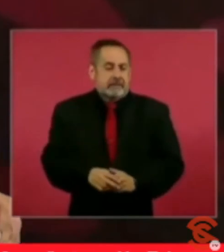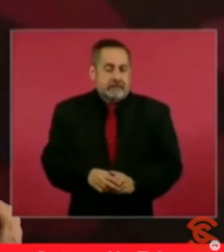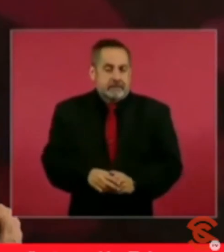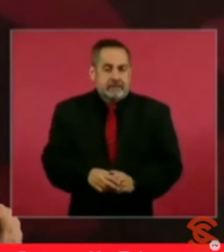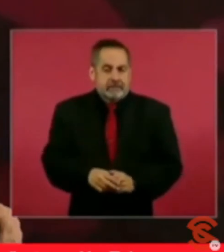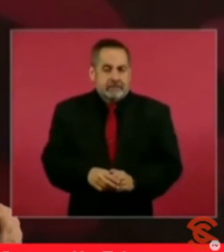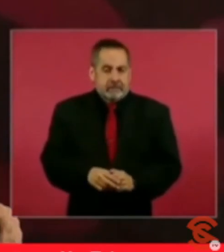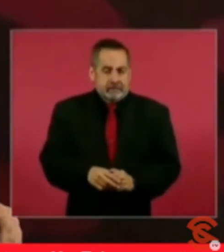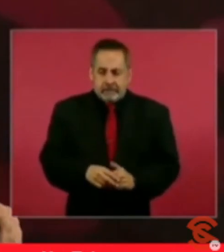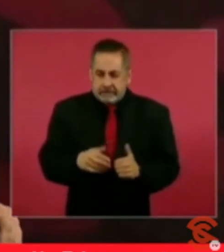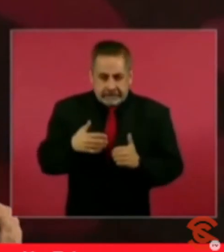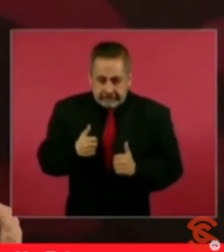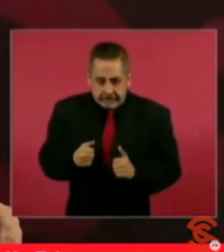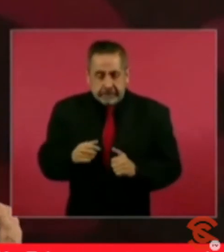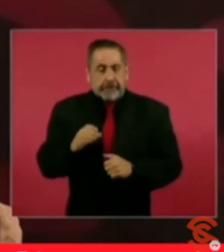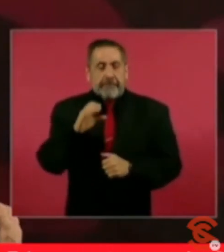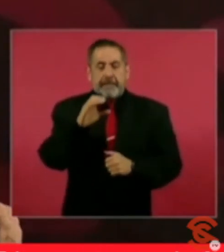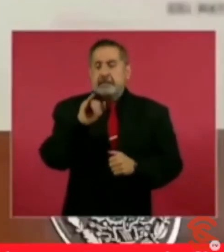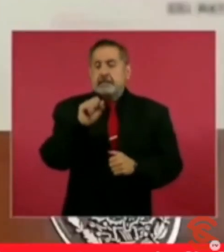entiende qué es.